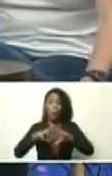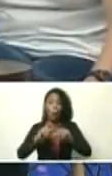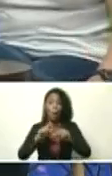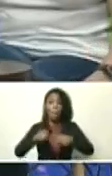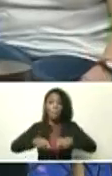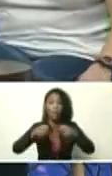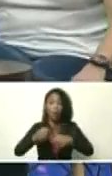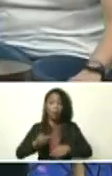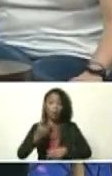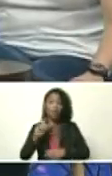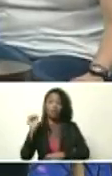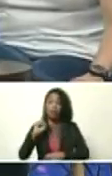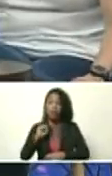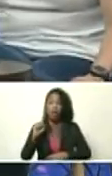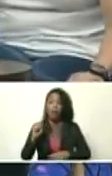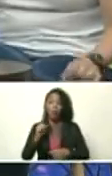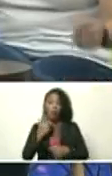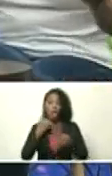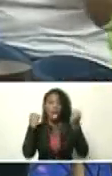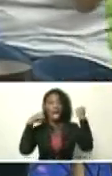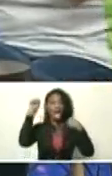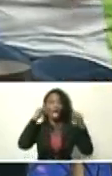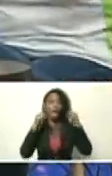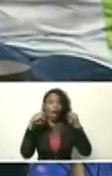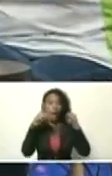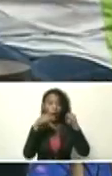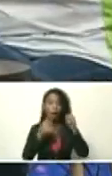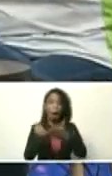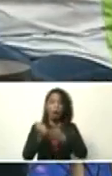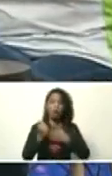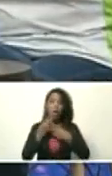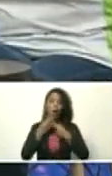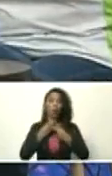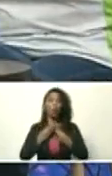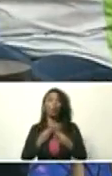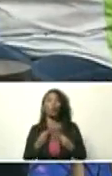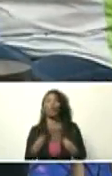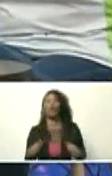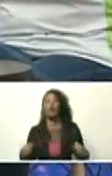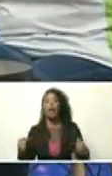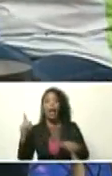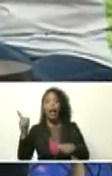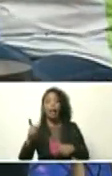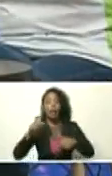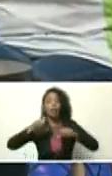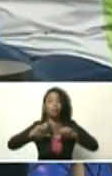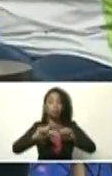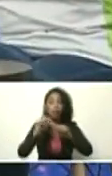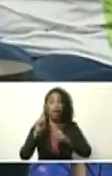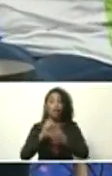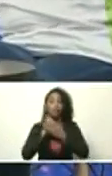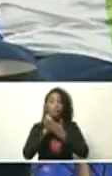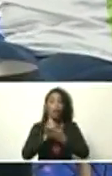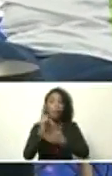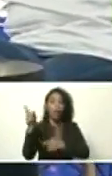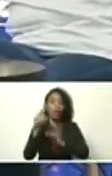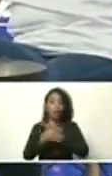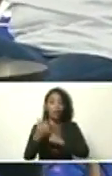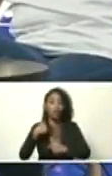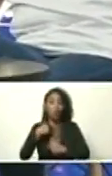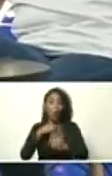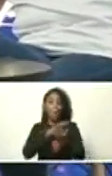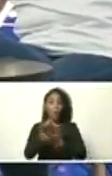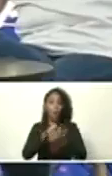importante. Es antiestrés. Tienes un mercado importante. Sirve para terapia, es terapéutico. Ya de veo, hecho, yo veo. Tuve un problema en